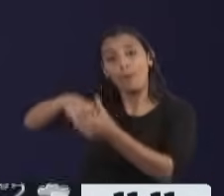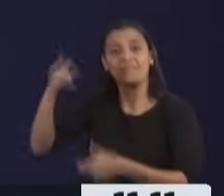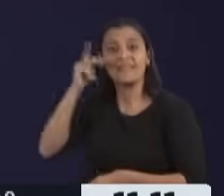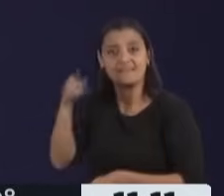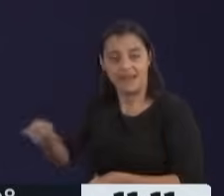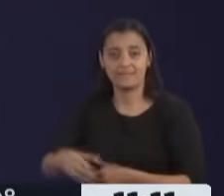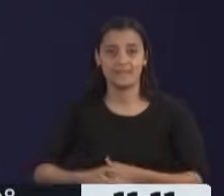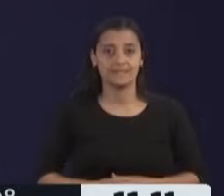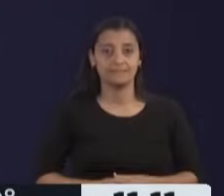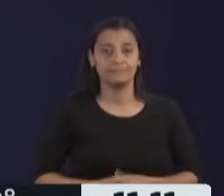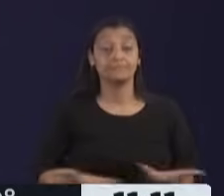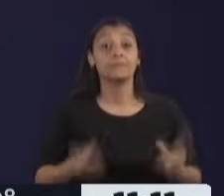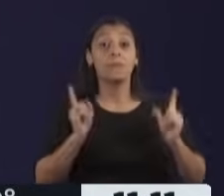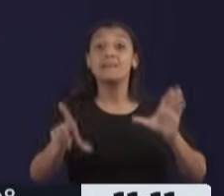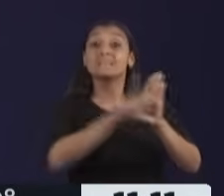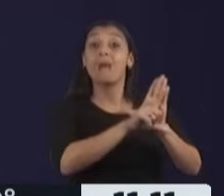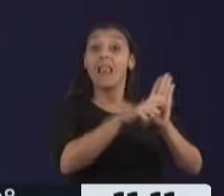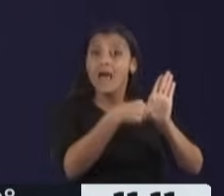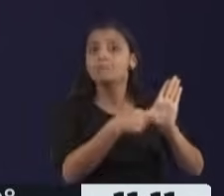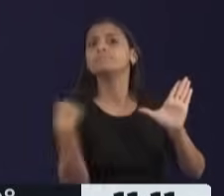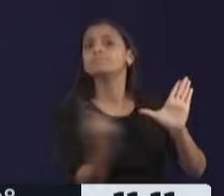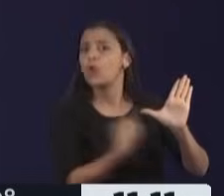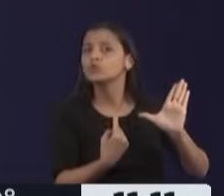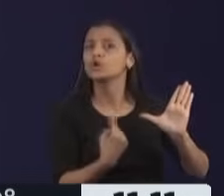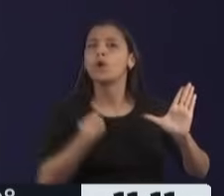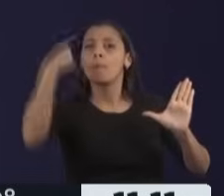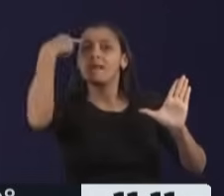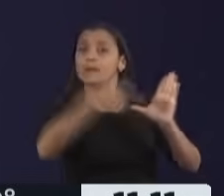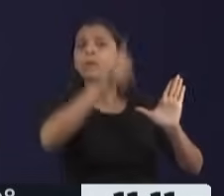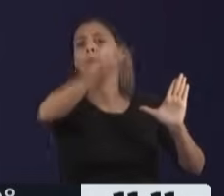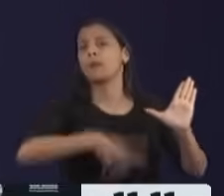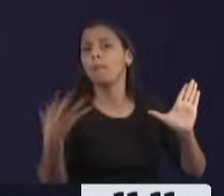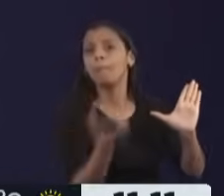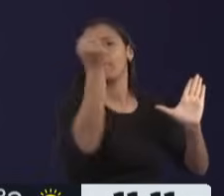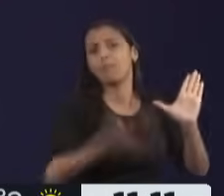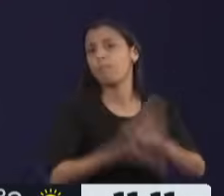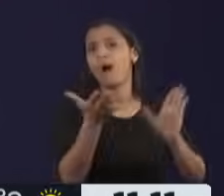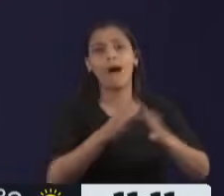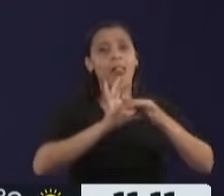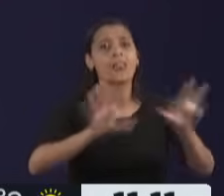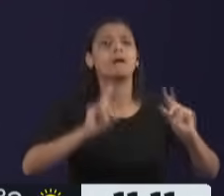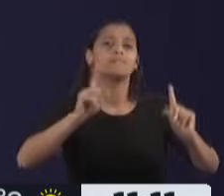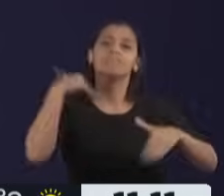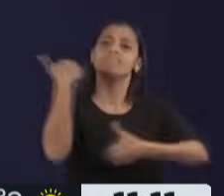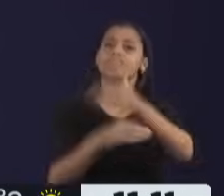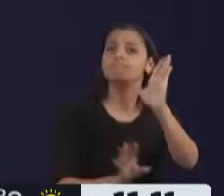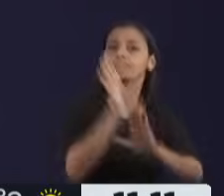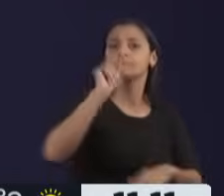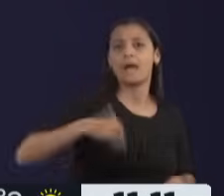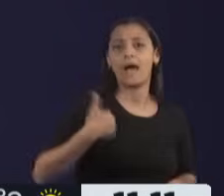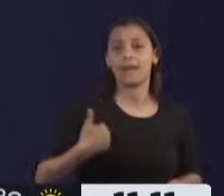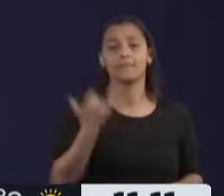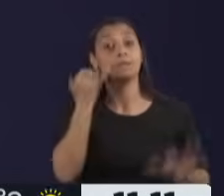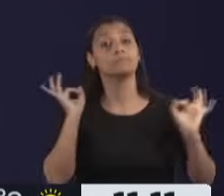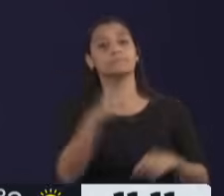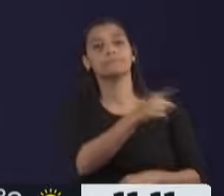kirchneristas. Esta ley para nosotros es la piedra angular para generar libertad y progreso para los argentinos. Dicho